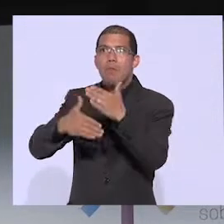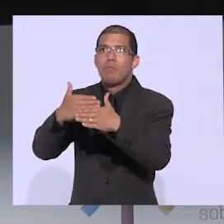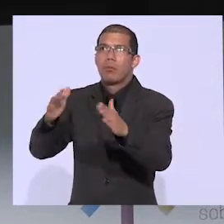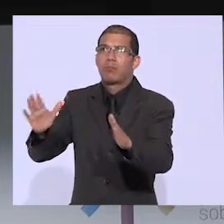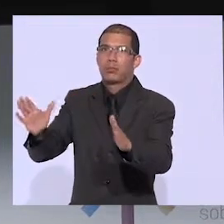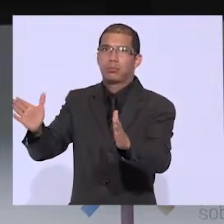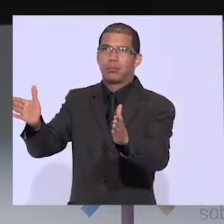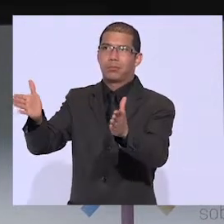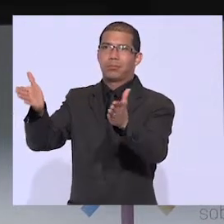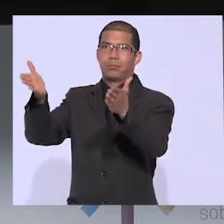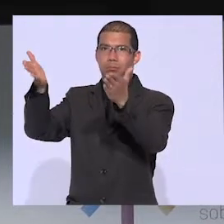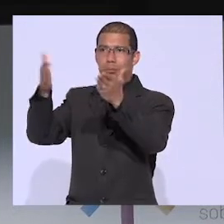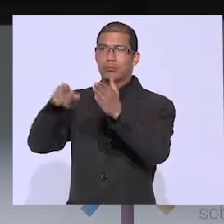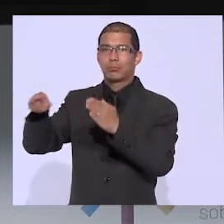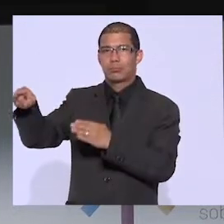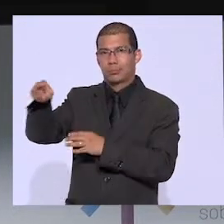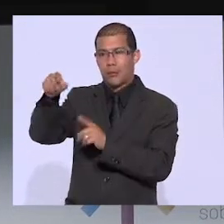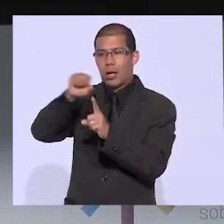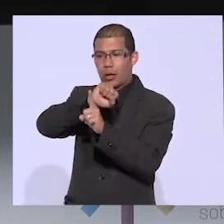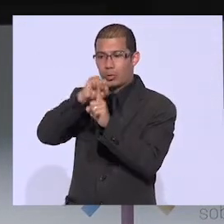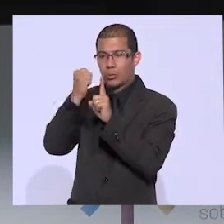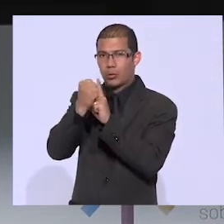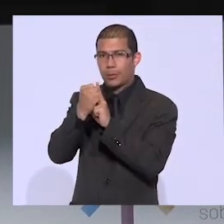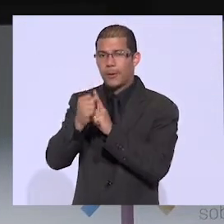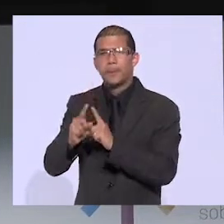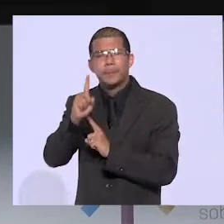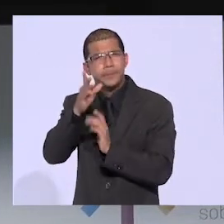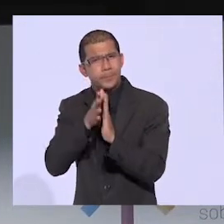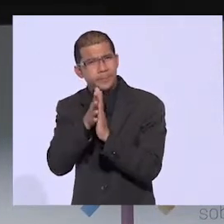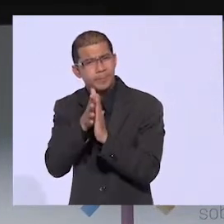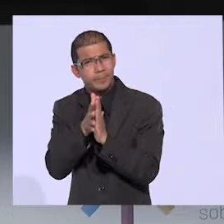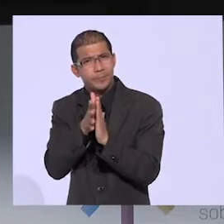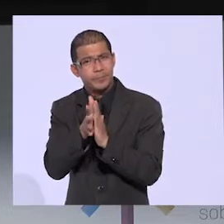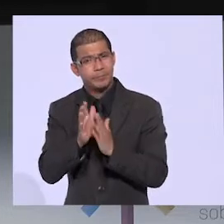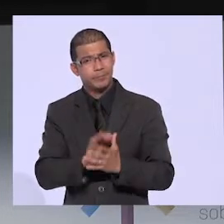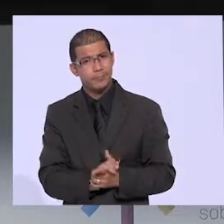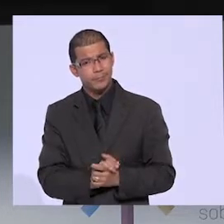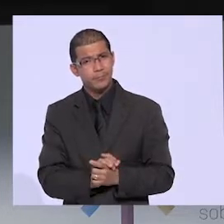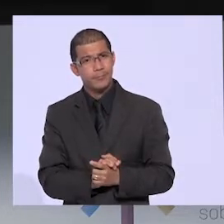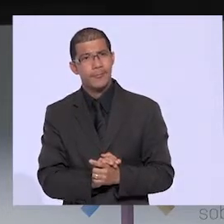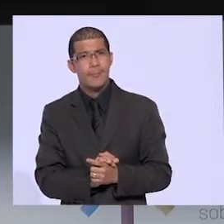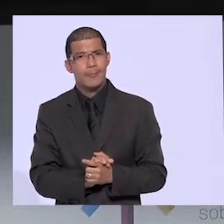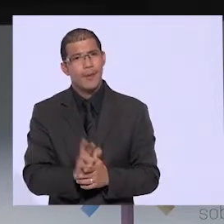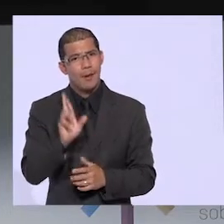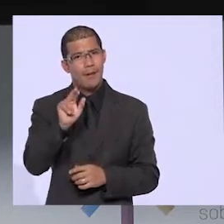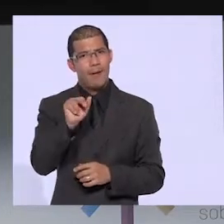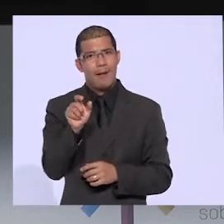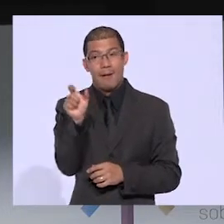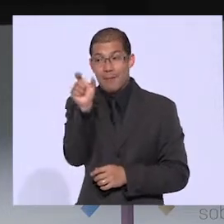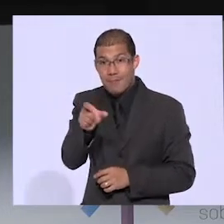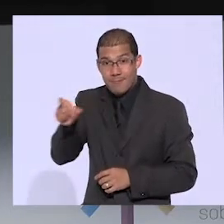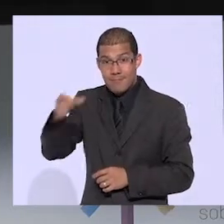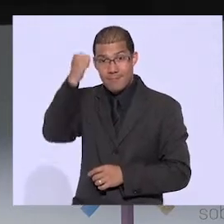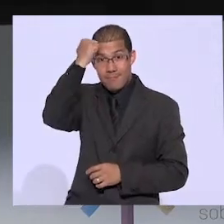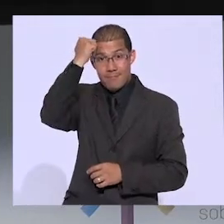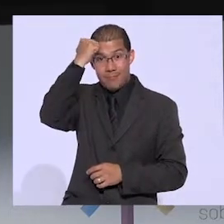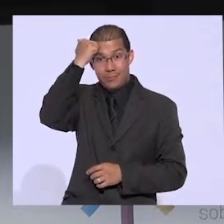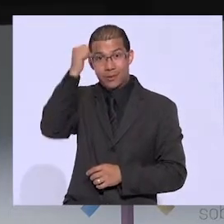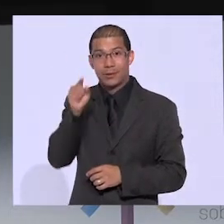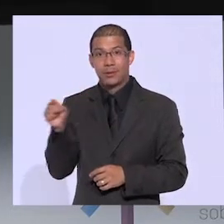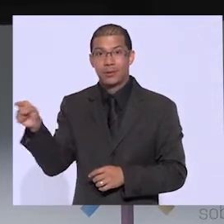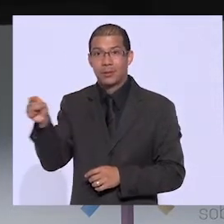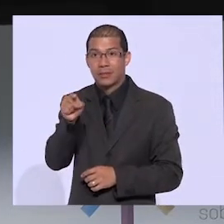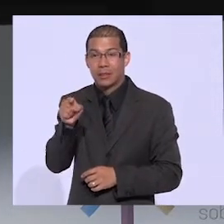esta consideración social. Un inciso, es curioso porque la percepción de los docentes es que no estamos